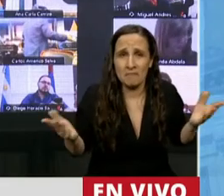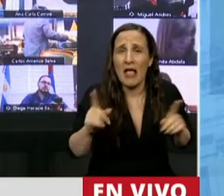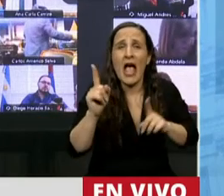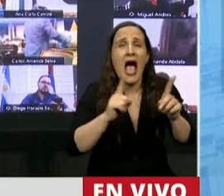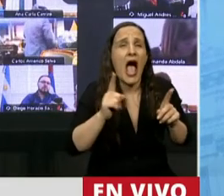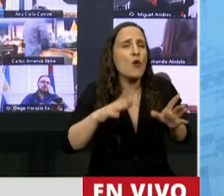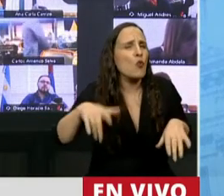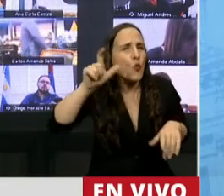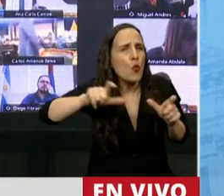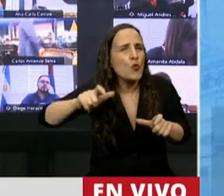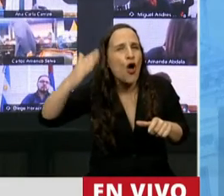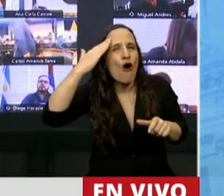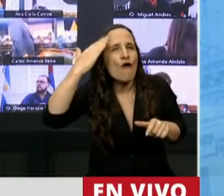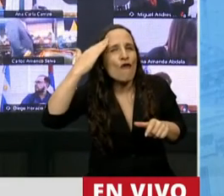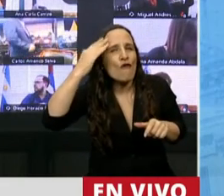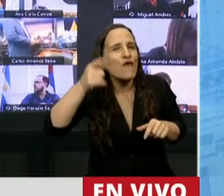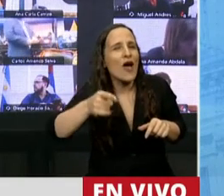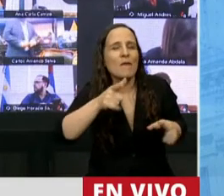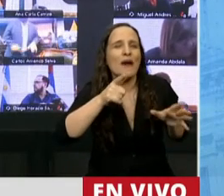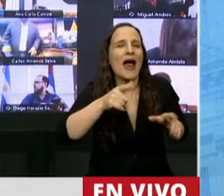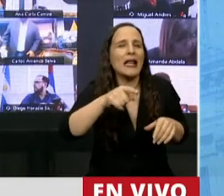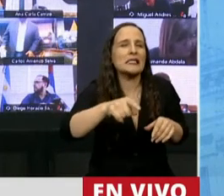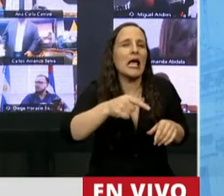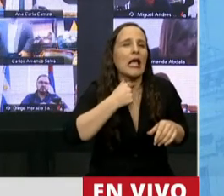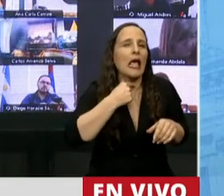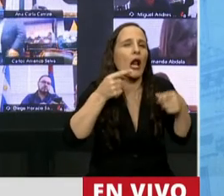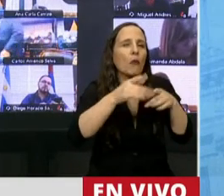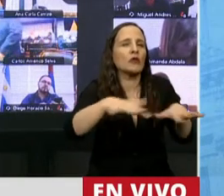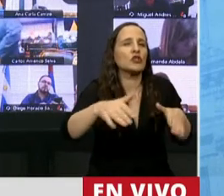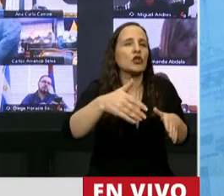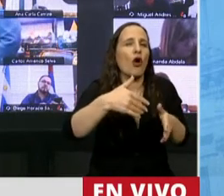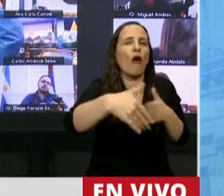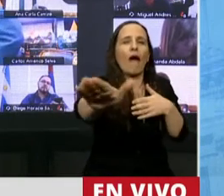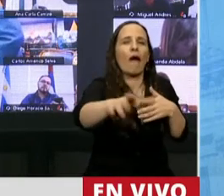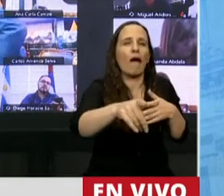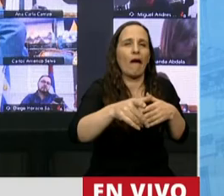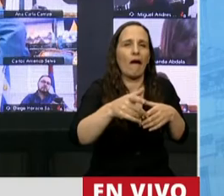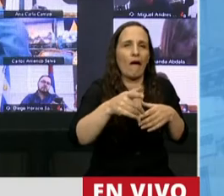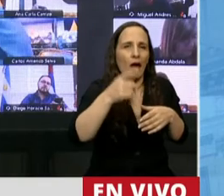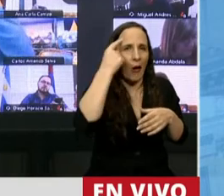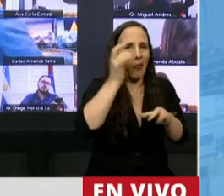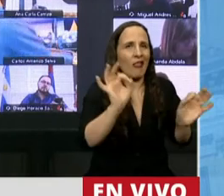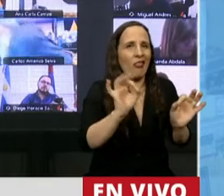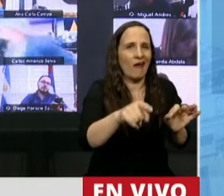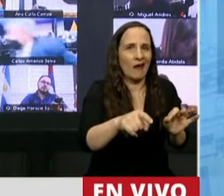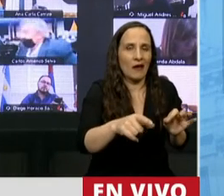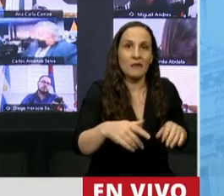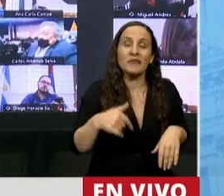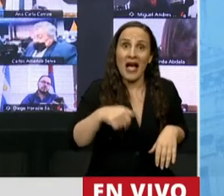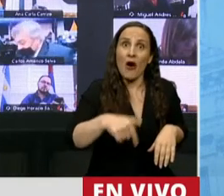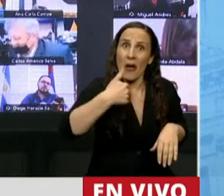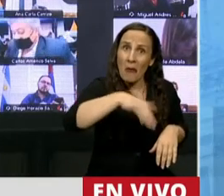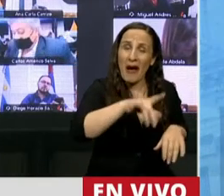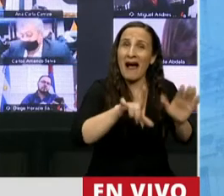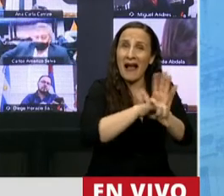mentes enfermas apuesten a la exclusión y a la ignorancia, se nos propone una ley que obligará a